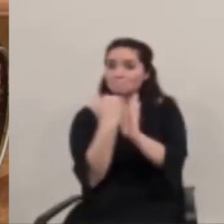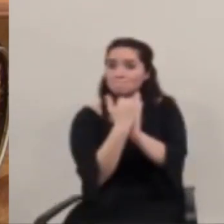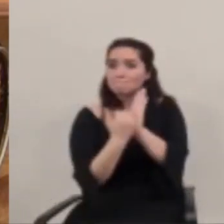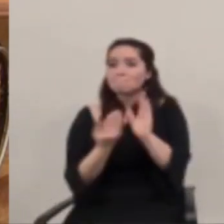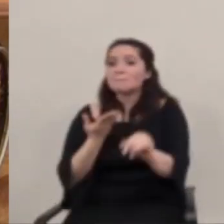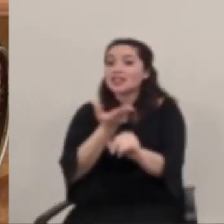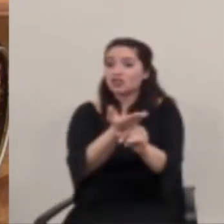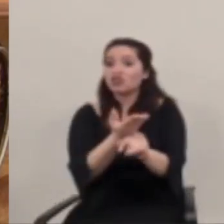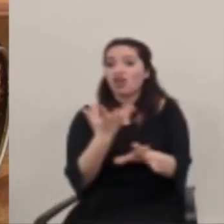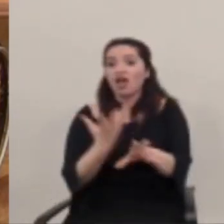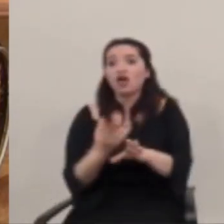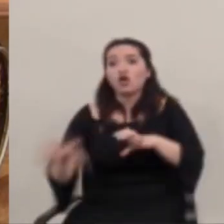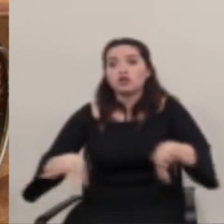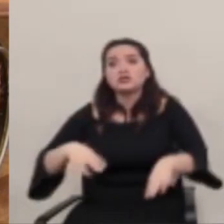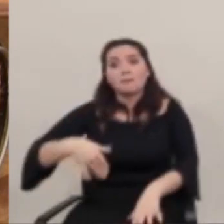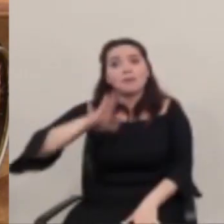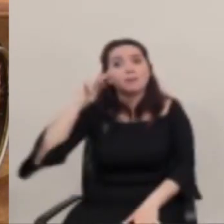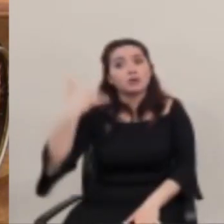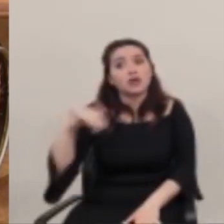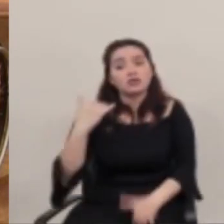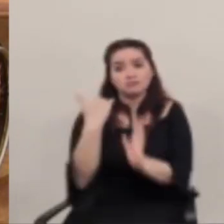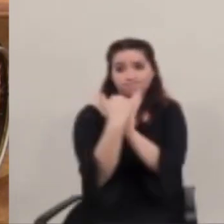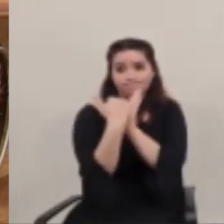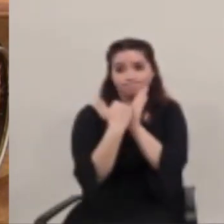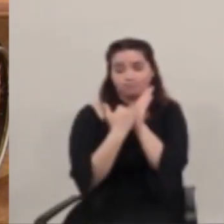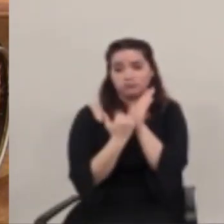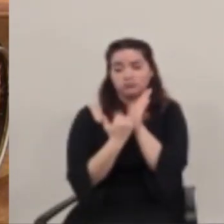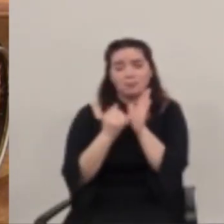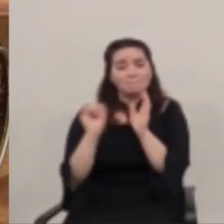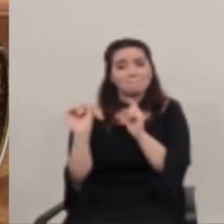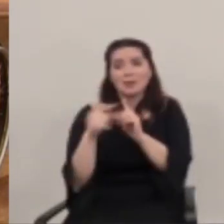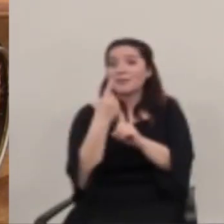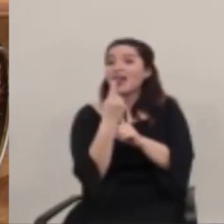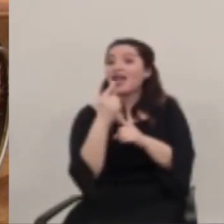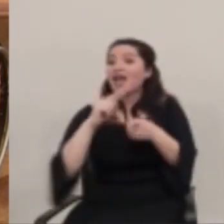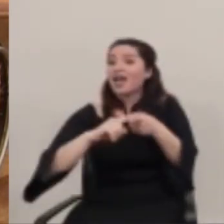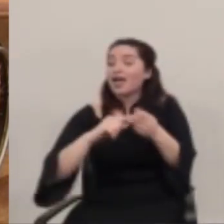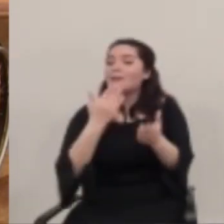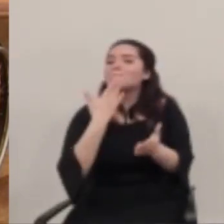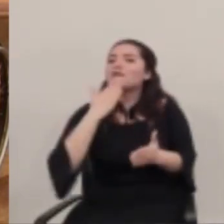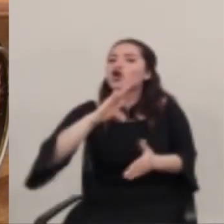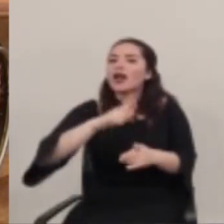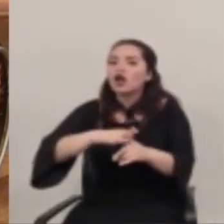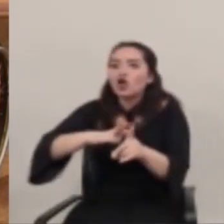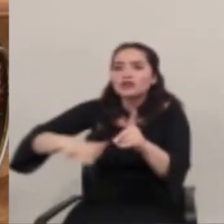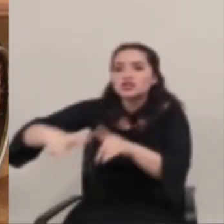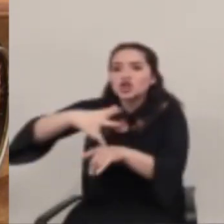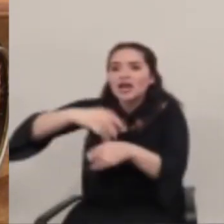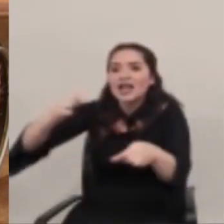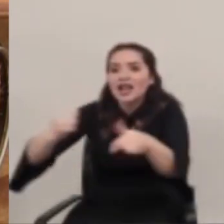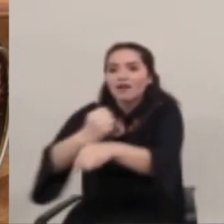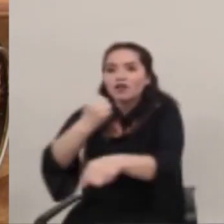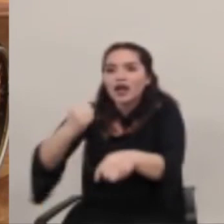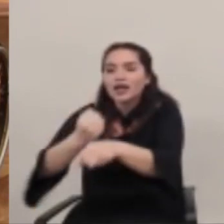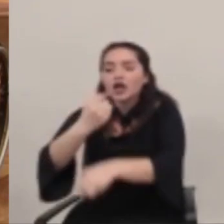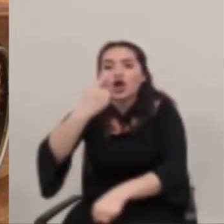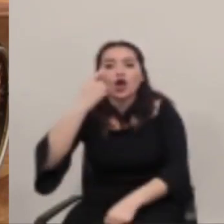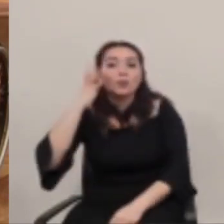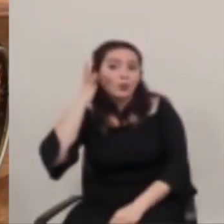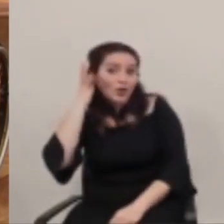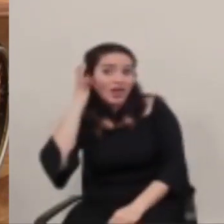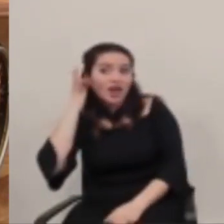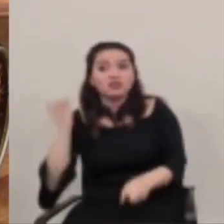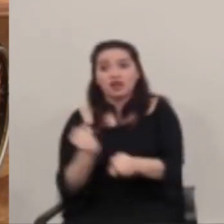cosas más importantes o más urgentes que otras. Y la primera petición era mejorar las condiciones laborales de las compañeras que eran